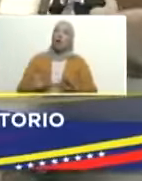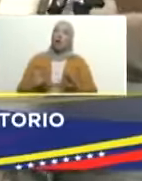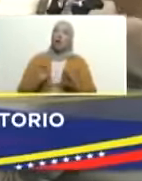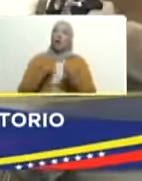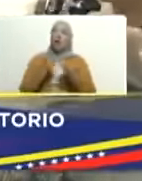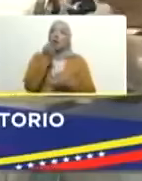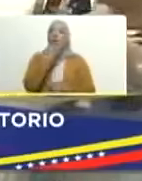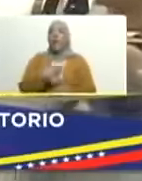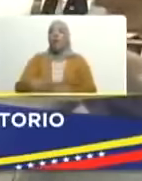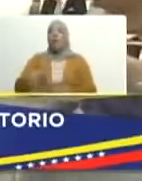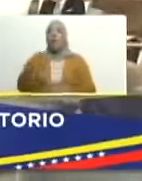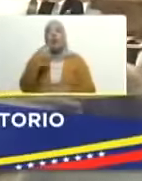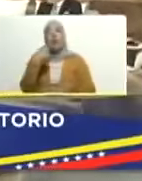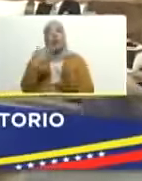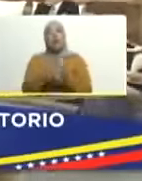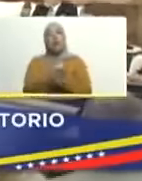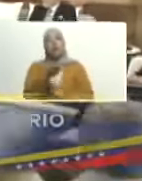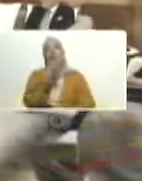entendedor,